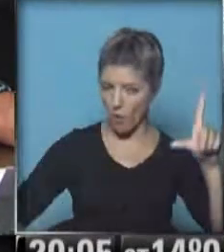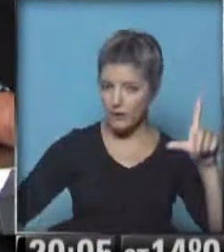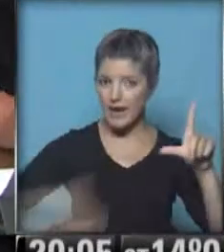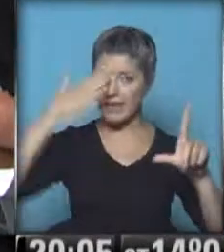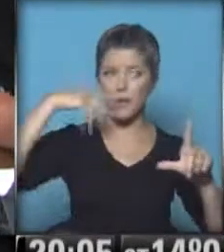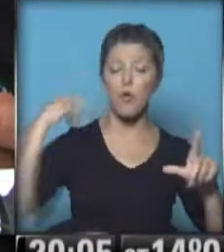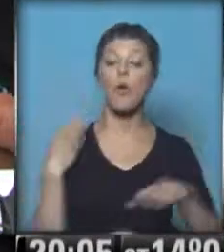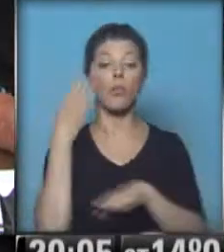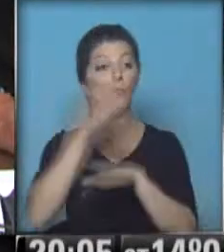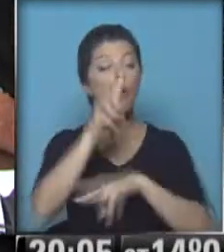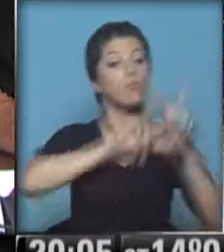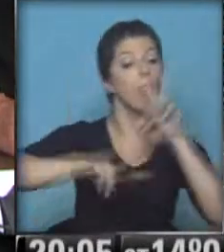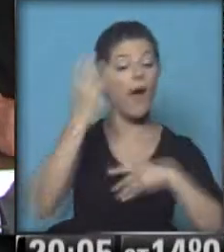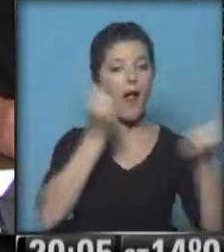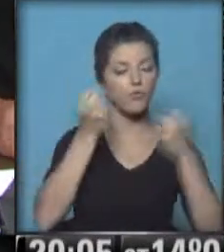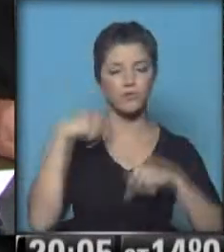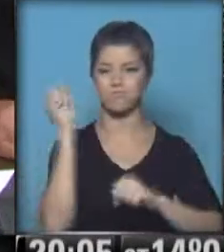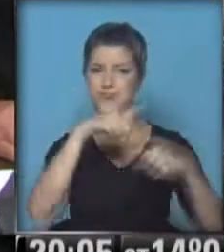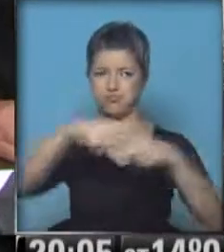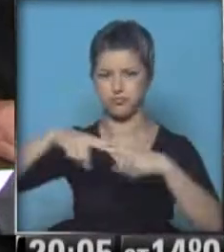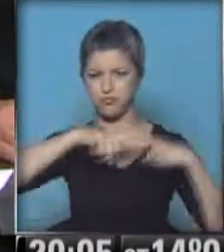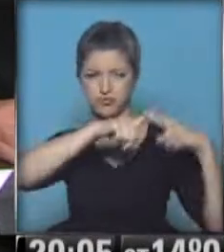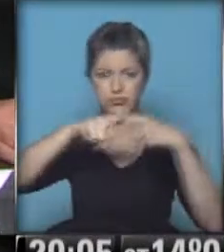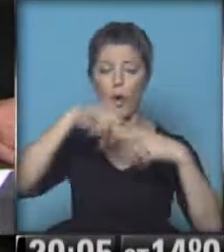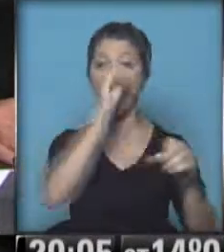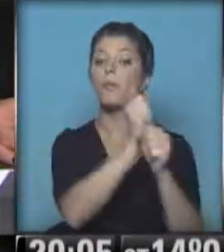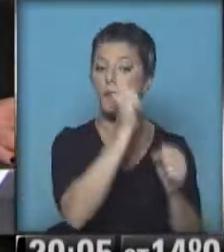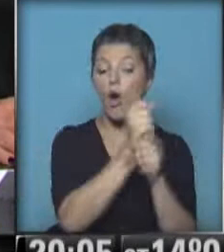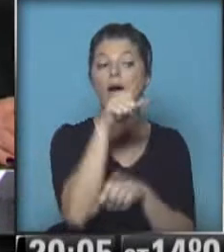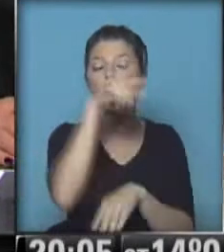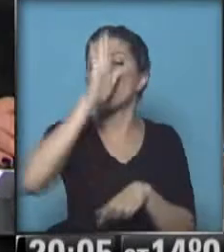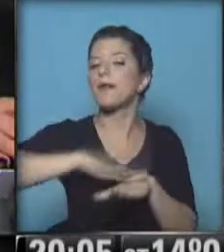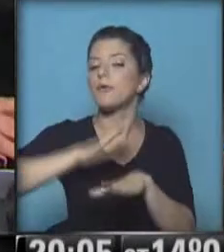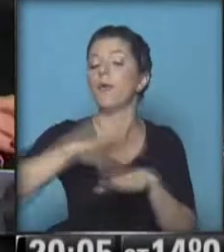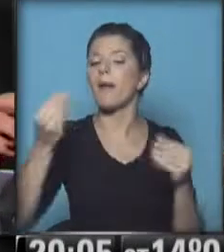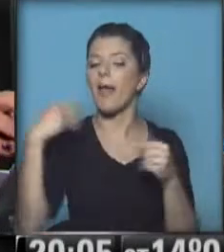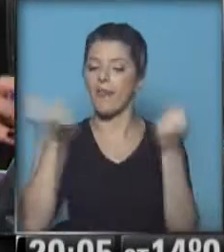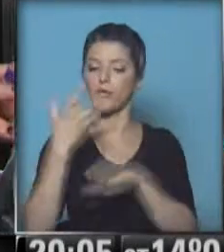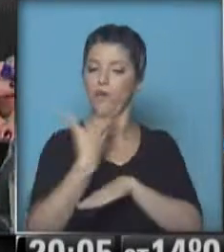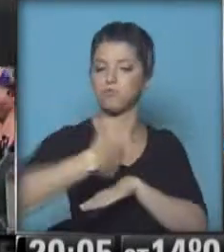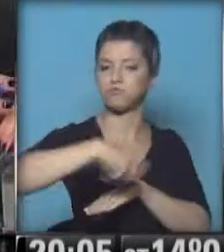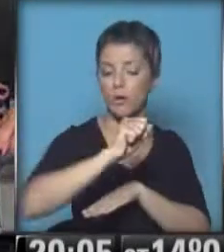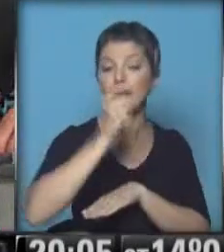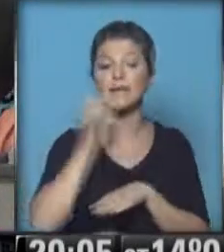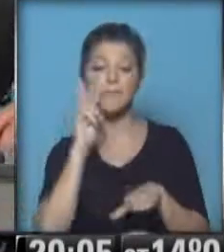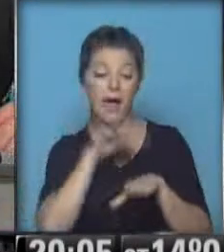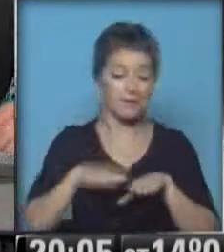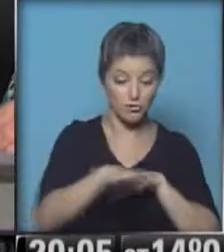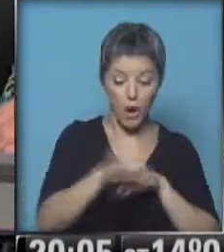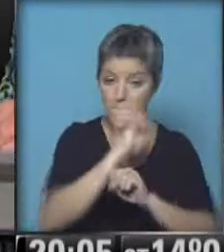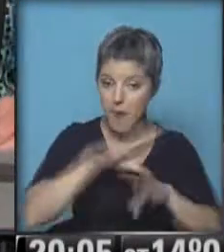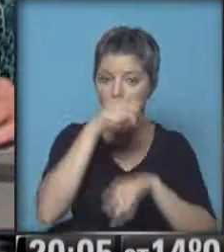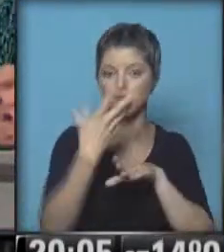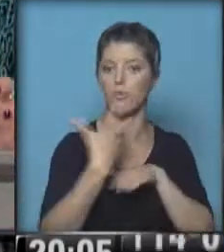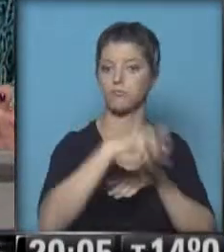serio altercado con los empleados de esta empresa encargada justamente del traslado de los vehículos que están mal estacionados en la ciudad. Así es, se